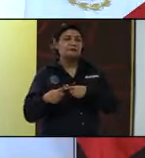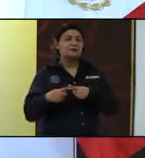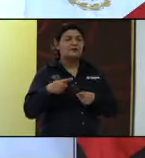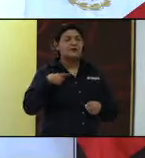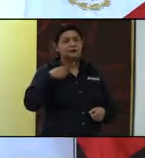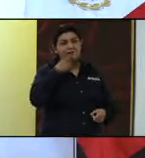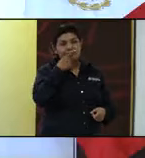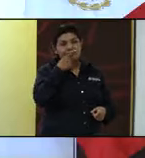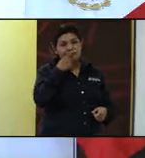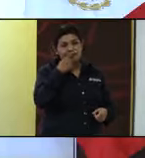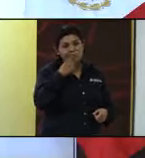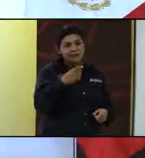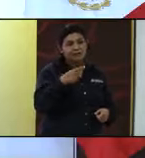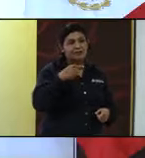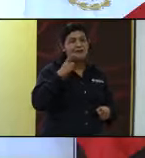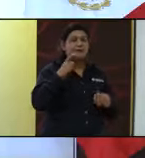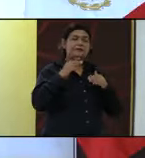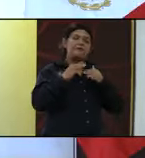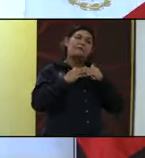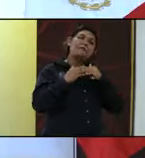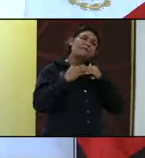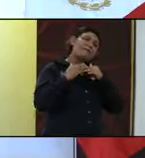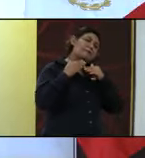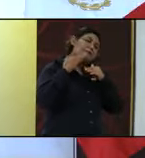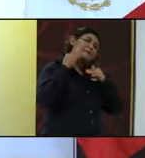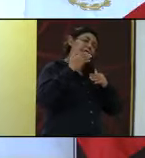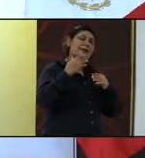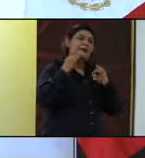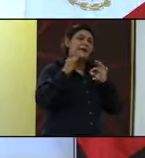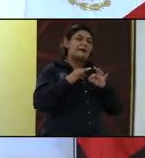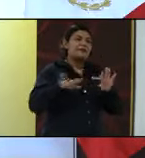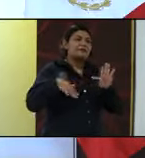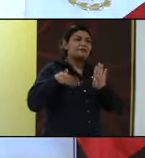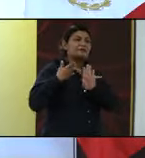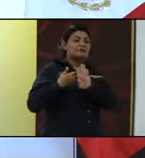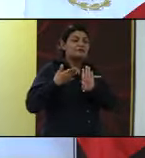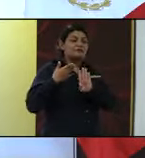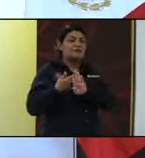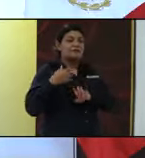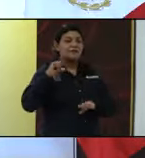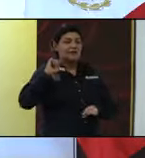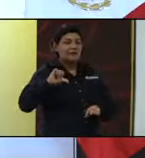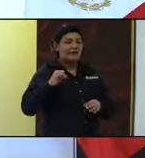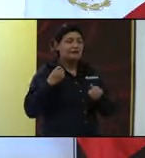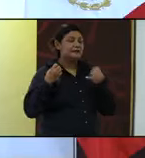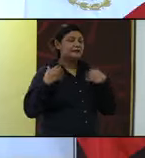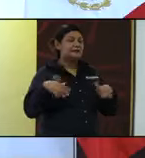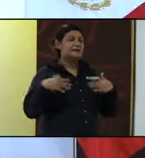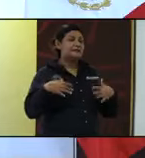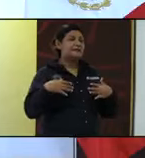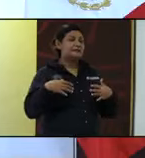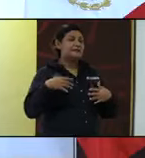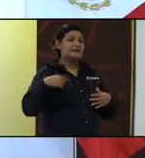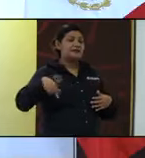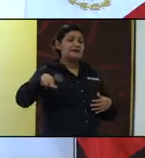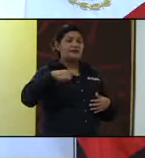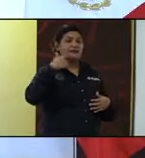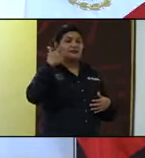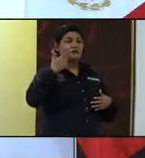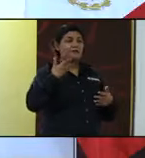he dicho aquí, el más alto índice de delito de alto impacto de los 7